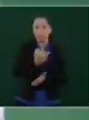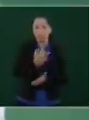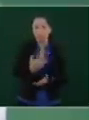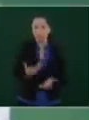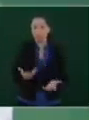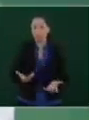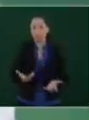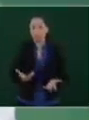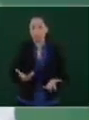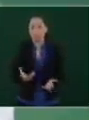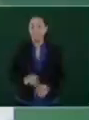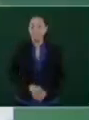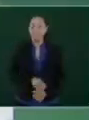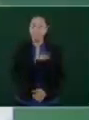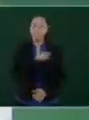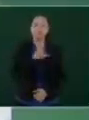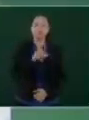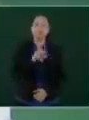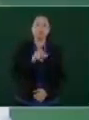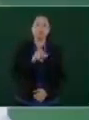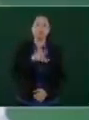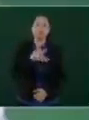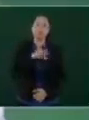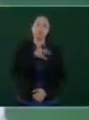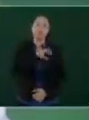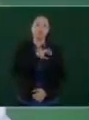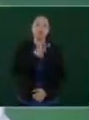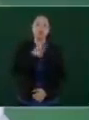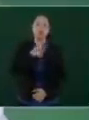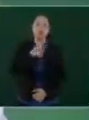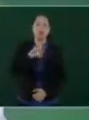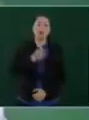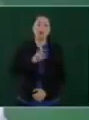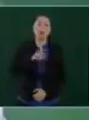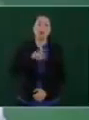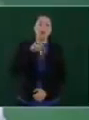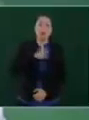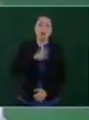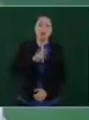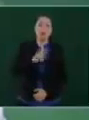No quieren a Bolivia y sin duda no quieren a su pueblo.